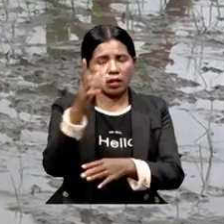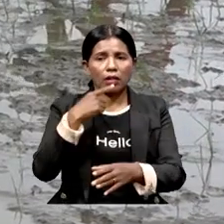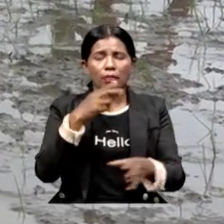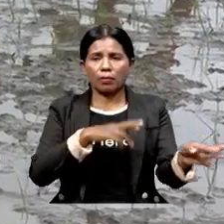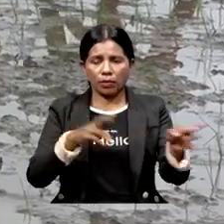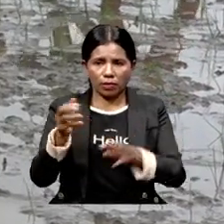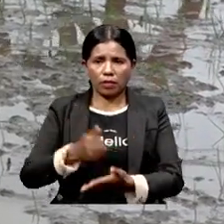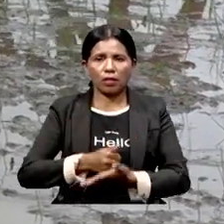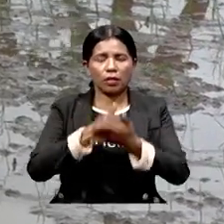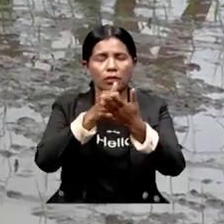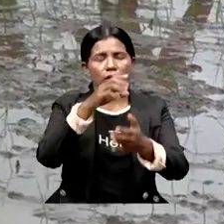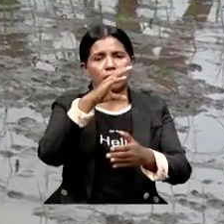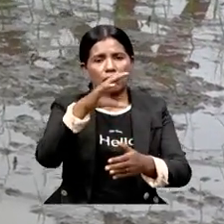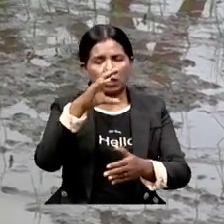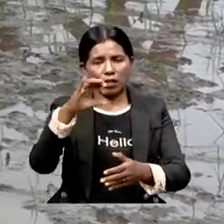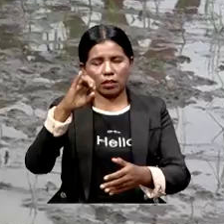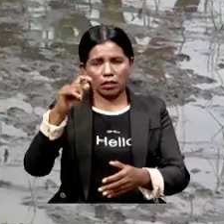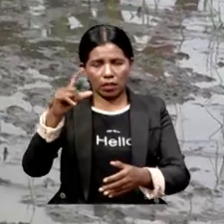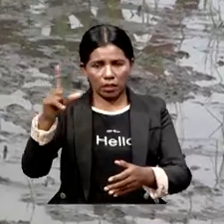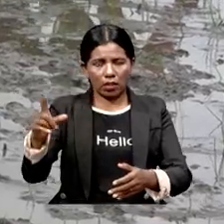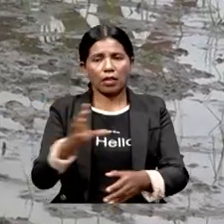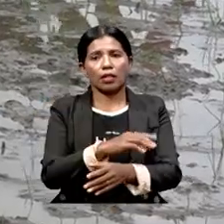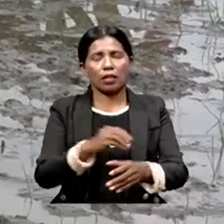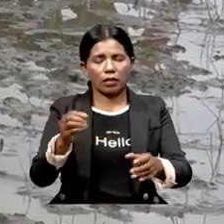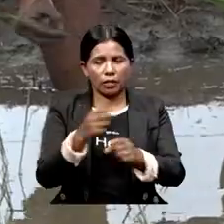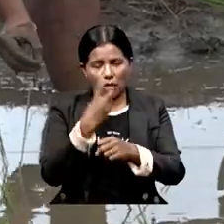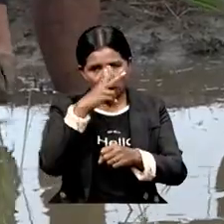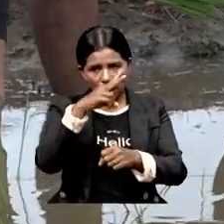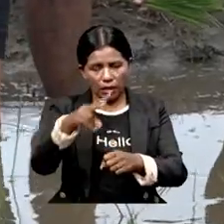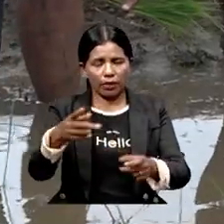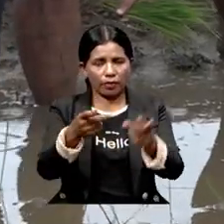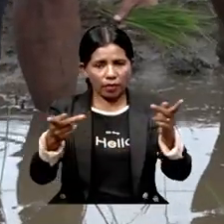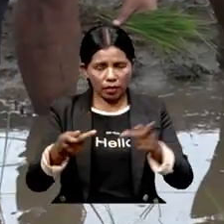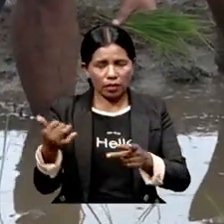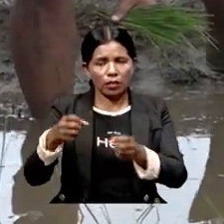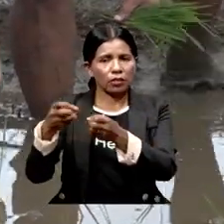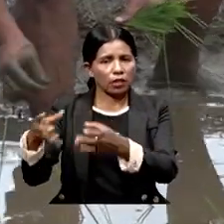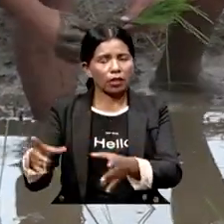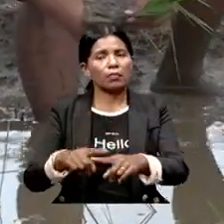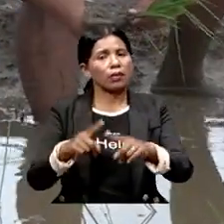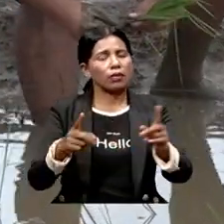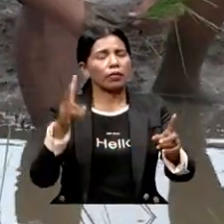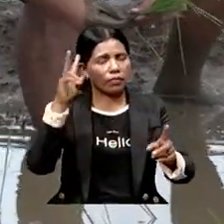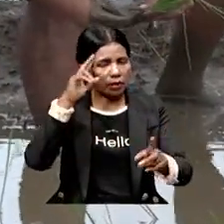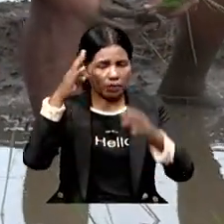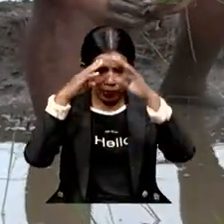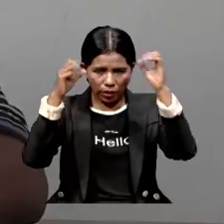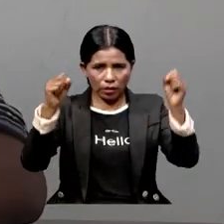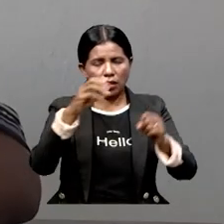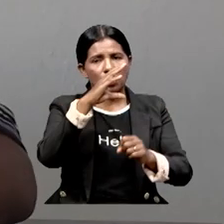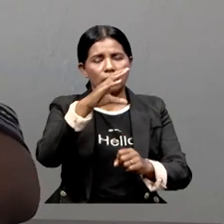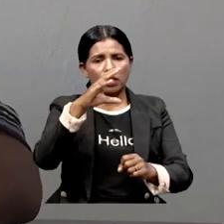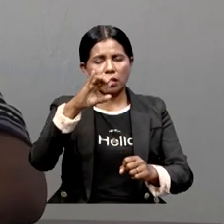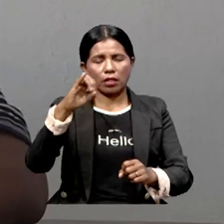a tu ayuda Cámara Comercio no Industria Timor-Leste, Otihare Natar Hiraknebe abandonado, maybe Vicepresidente CCI